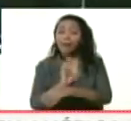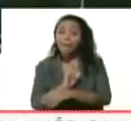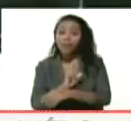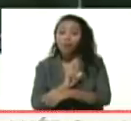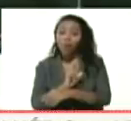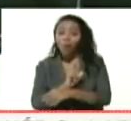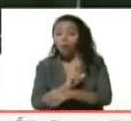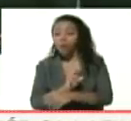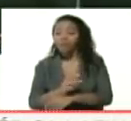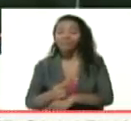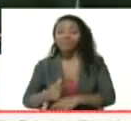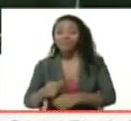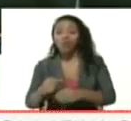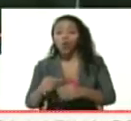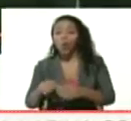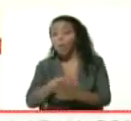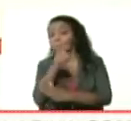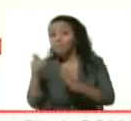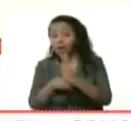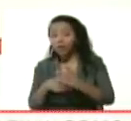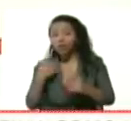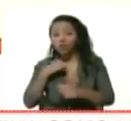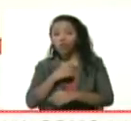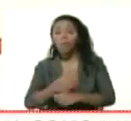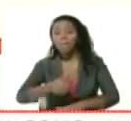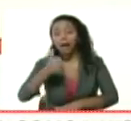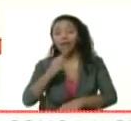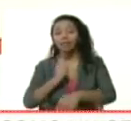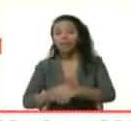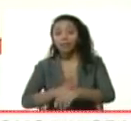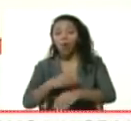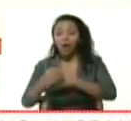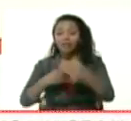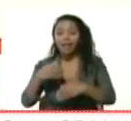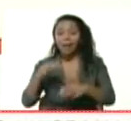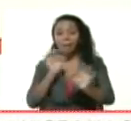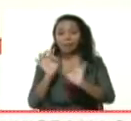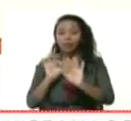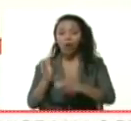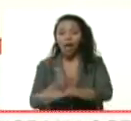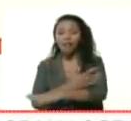meta, mucho más tiempo tenemos para la preparación para esas elecciones.